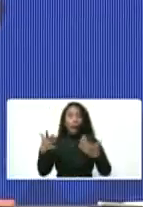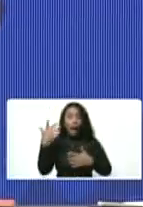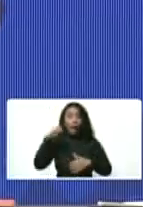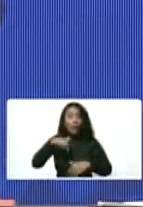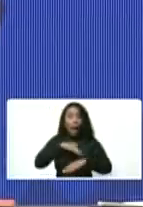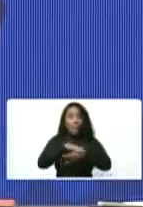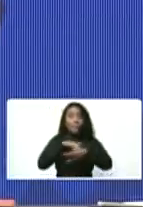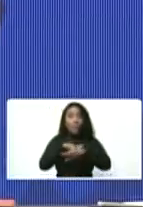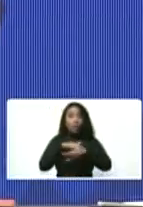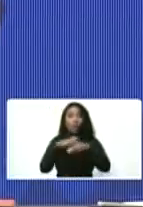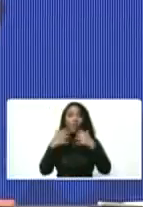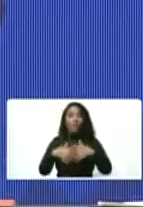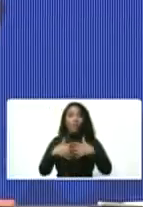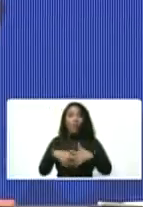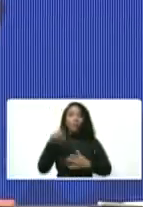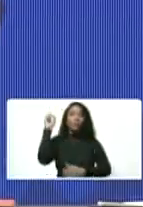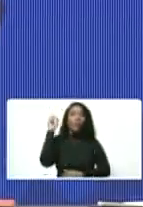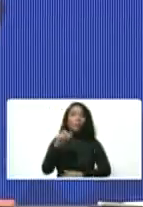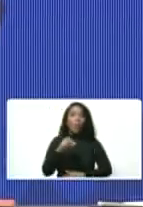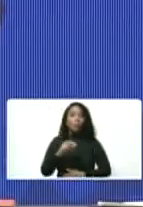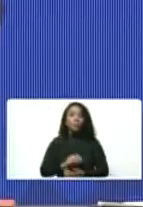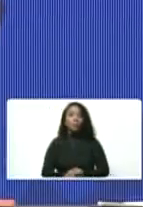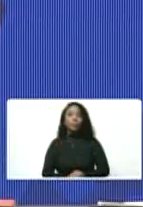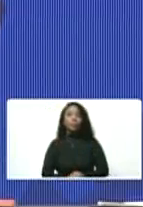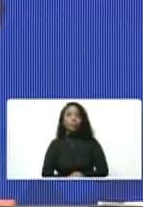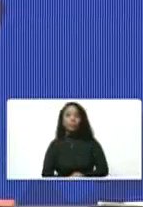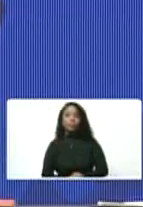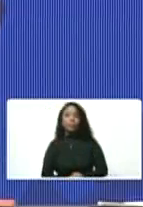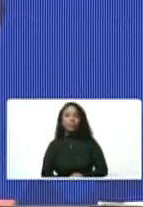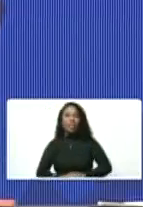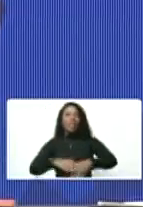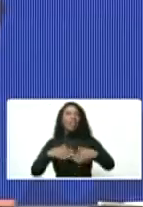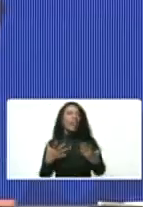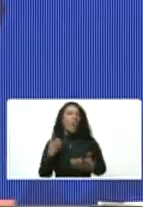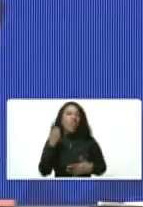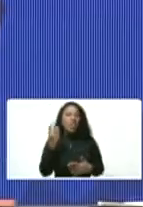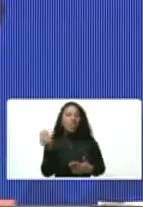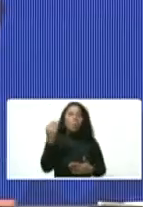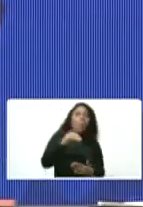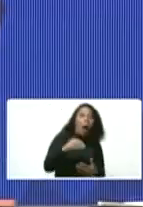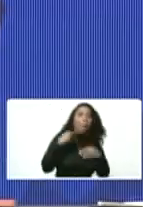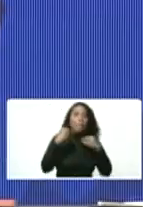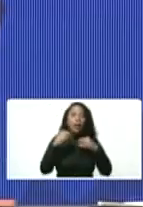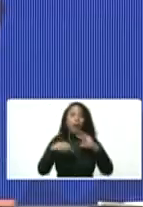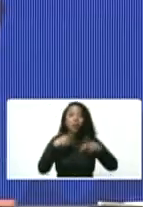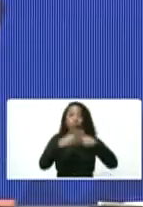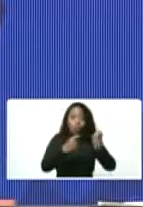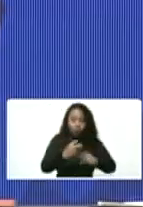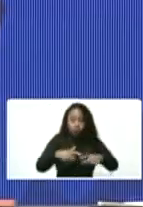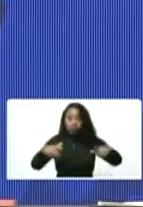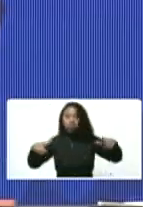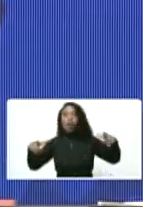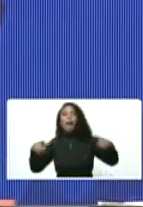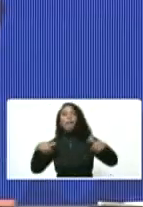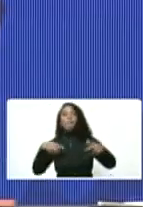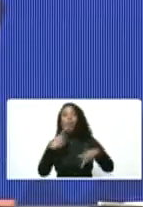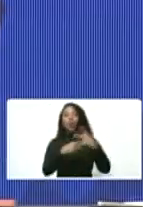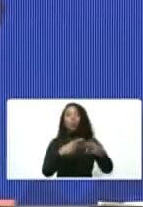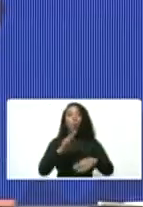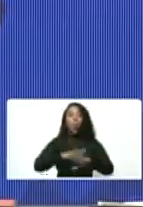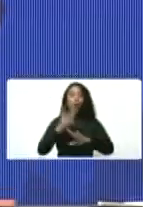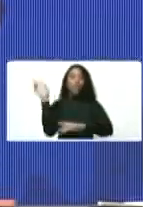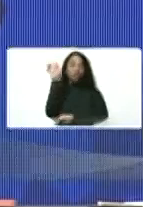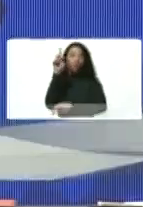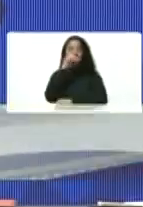ministro de Industria también, Hipólito, ¿qué hace falta para que incrementemos producción? Porque Venezuela en el